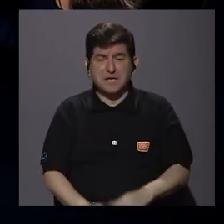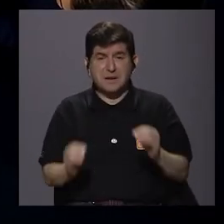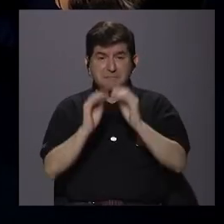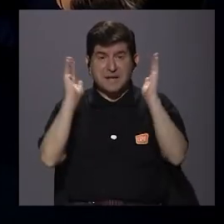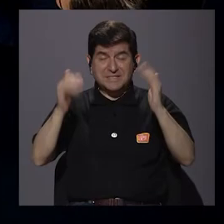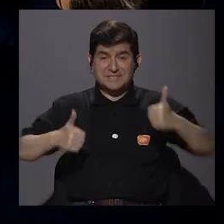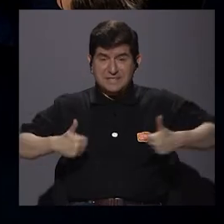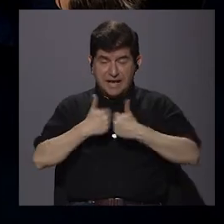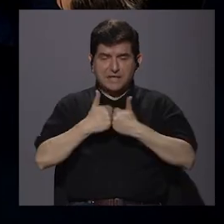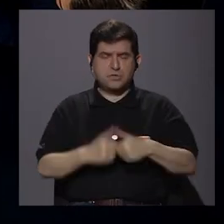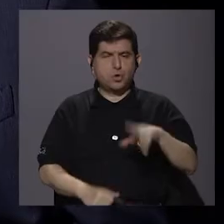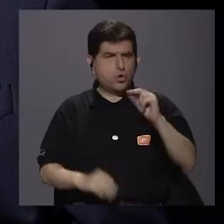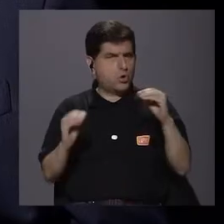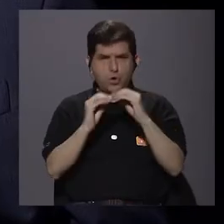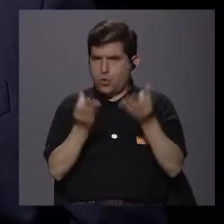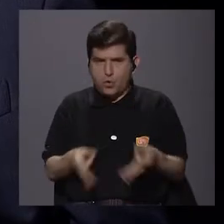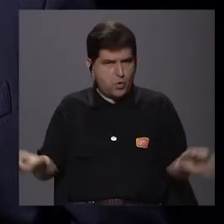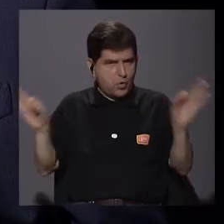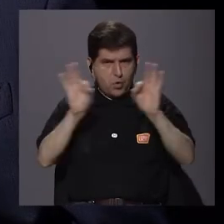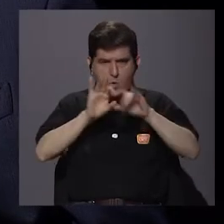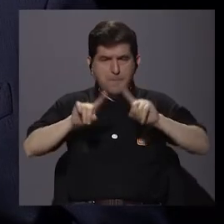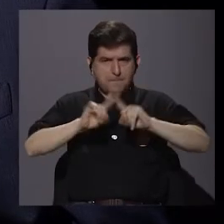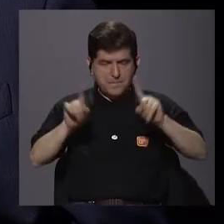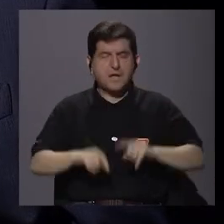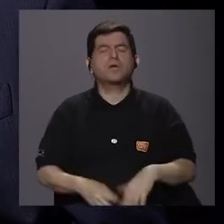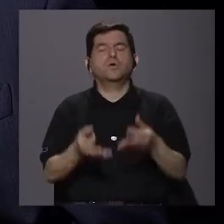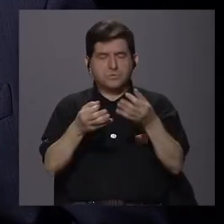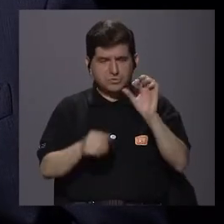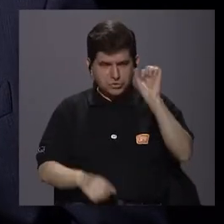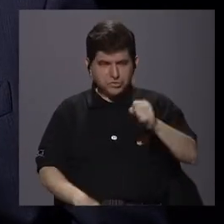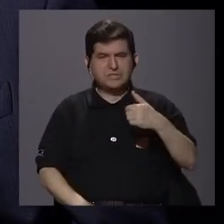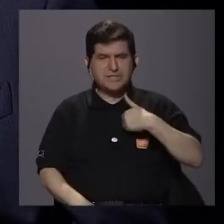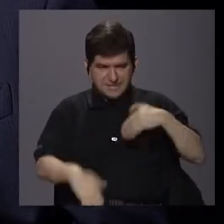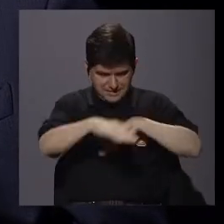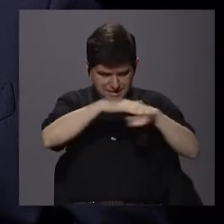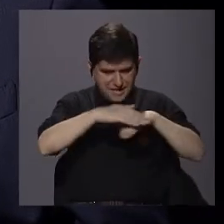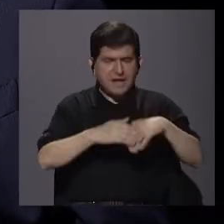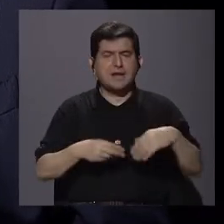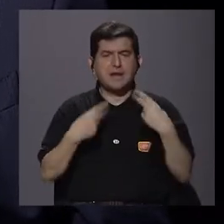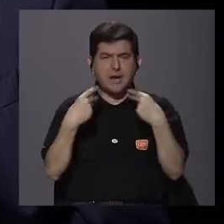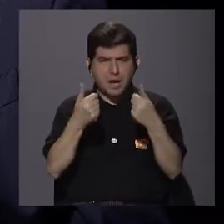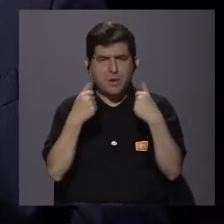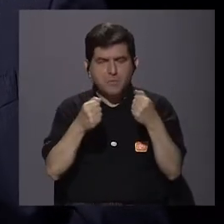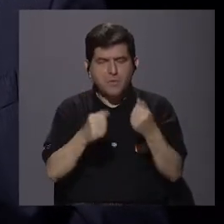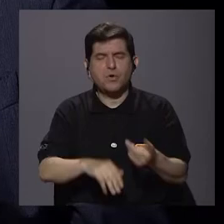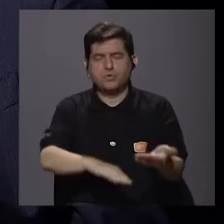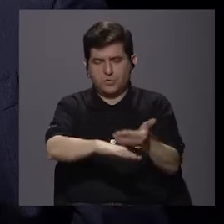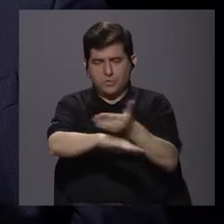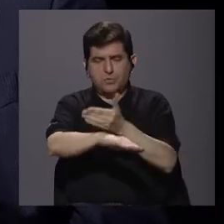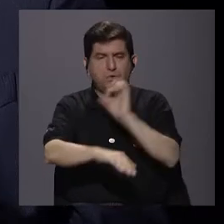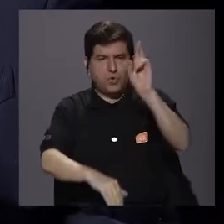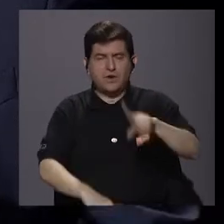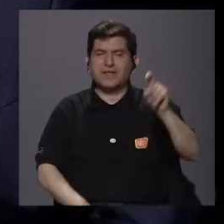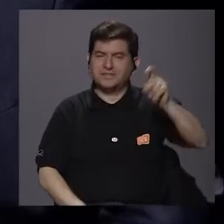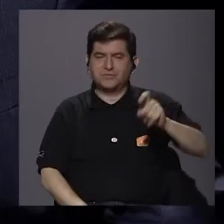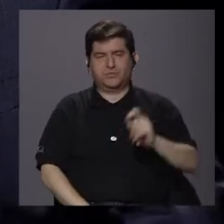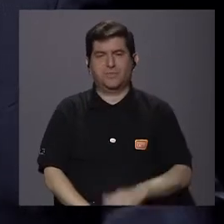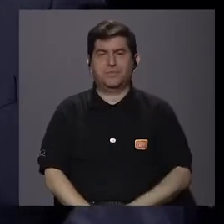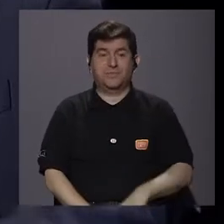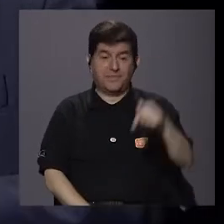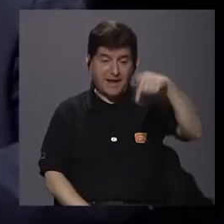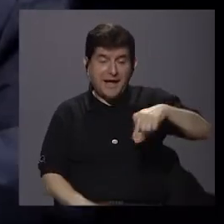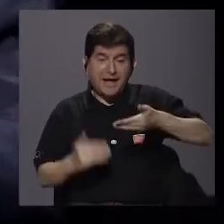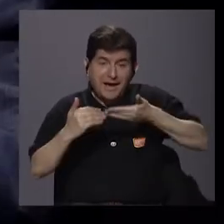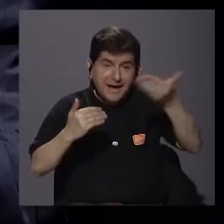más grande pero es fundamental fundamental para acelerar el desarrollo de costa rica y es que aquí